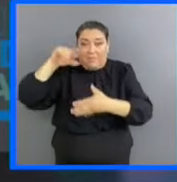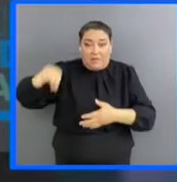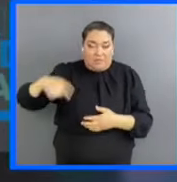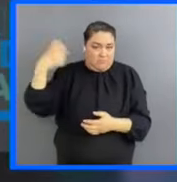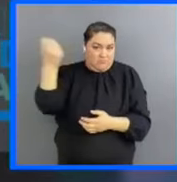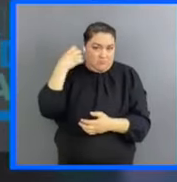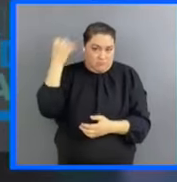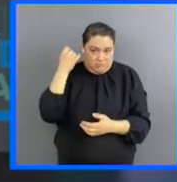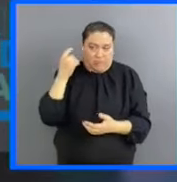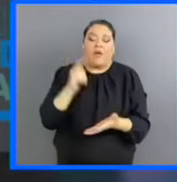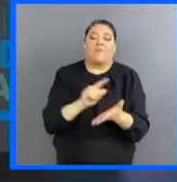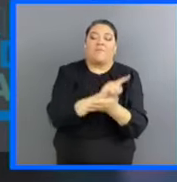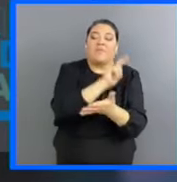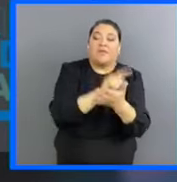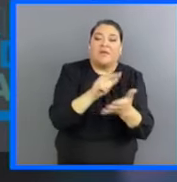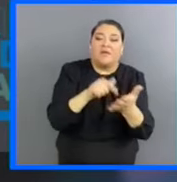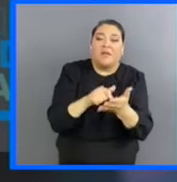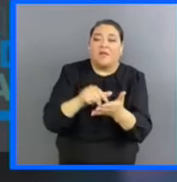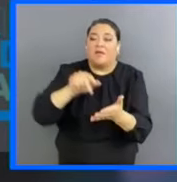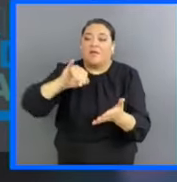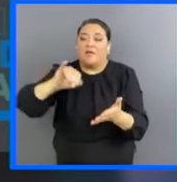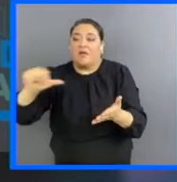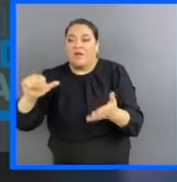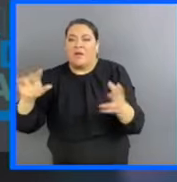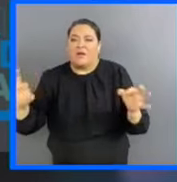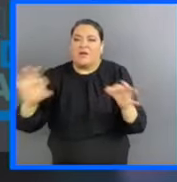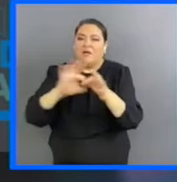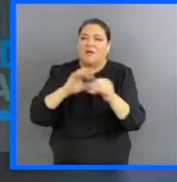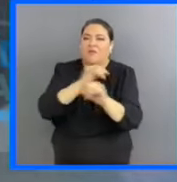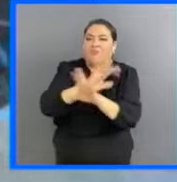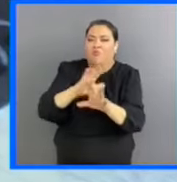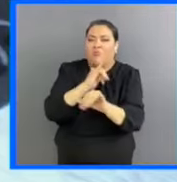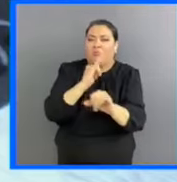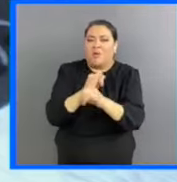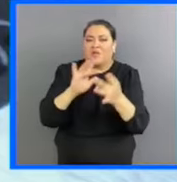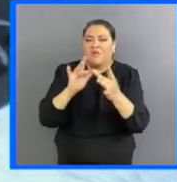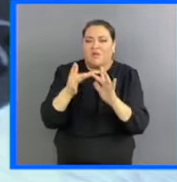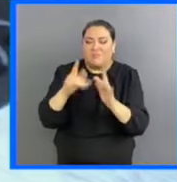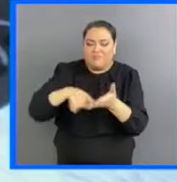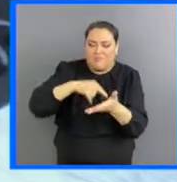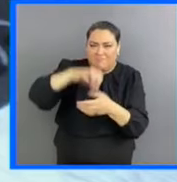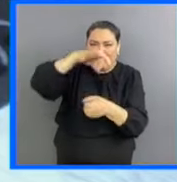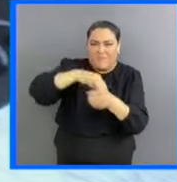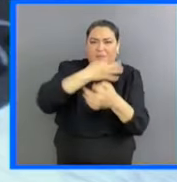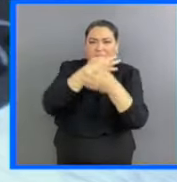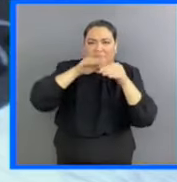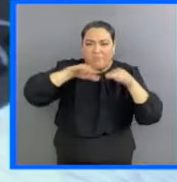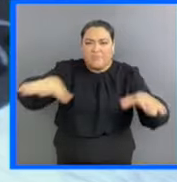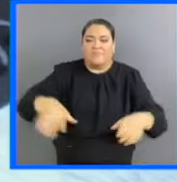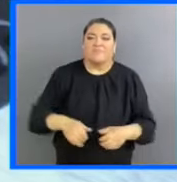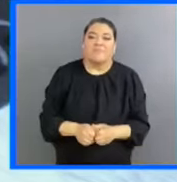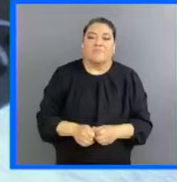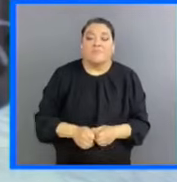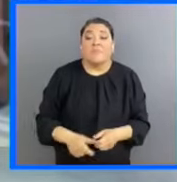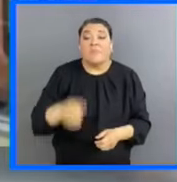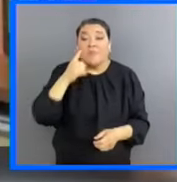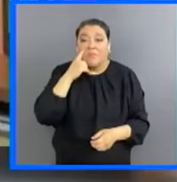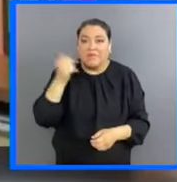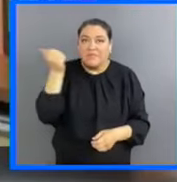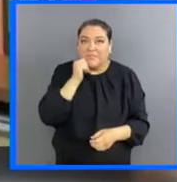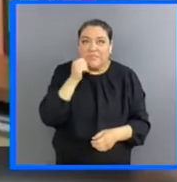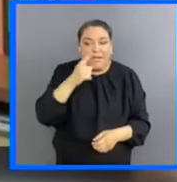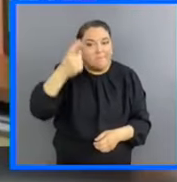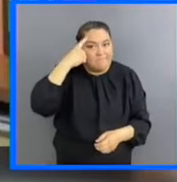Inteligencia Artificial, Información, Redes Sociales y Elecciones. Y lo que tenemos que tener siempre presente es que